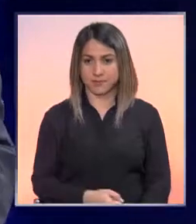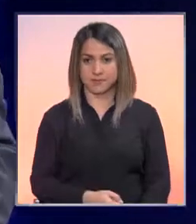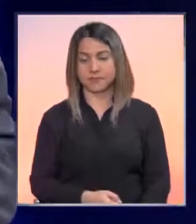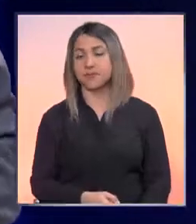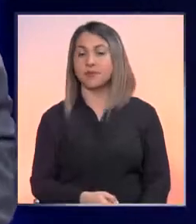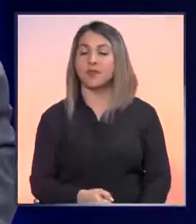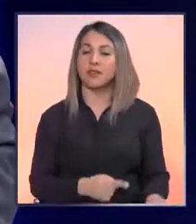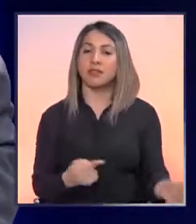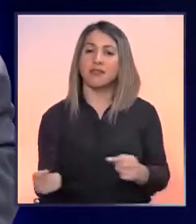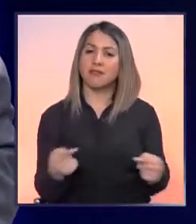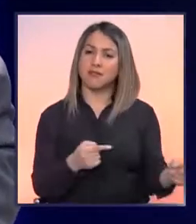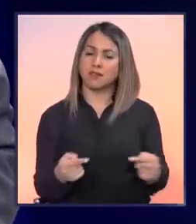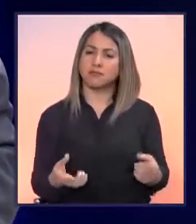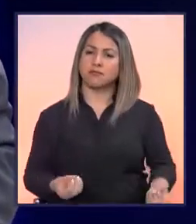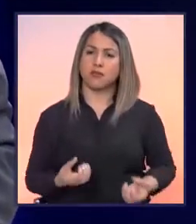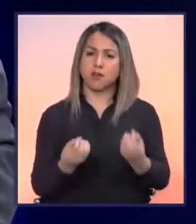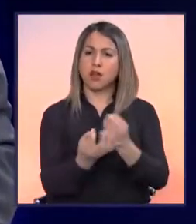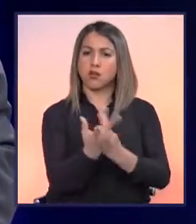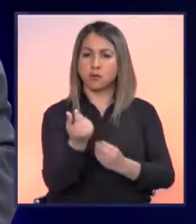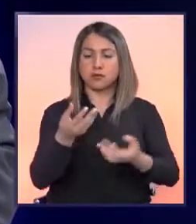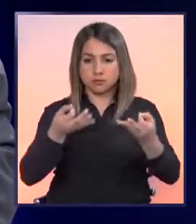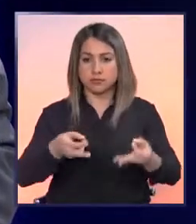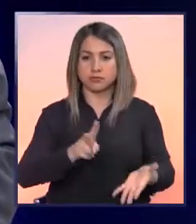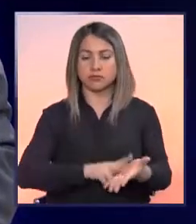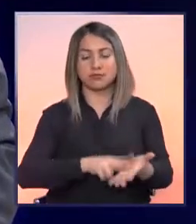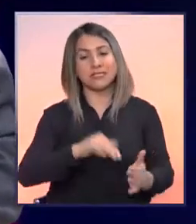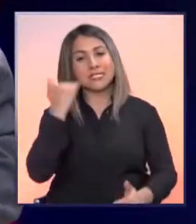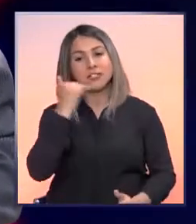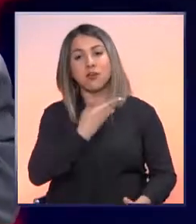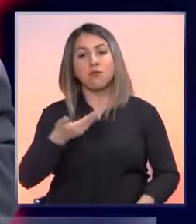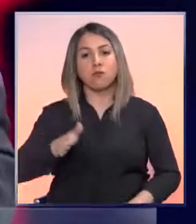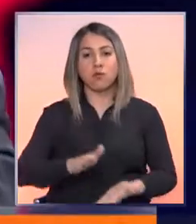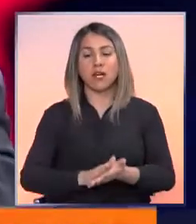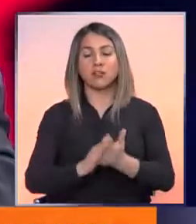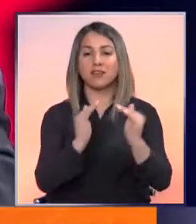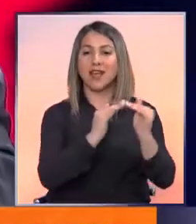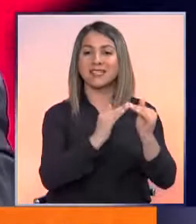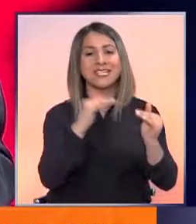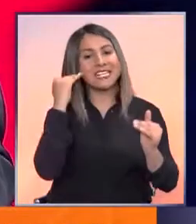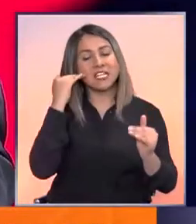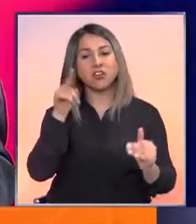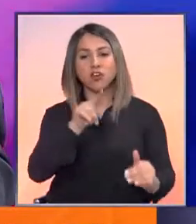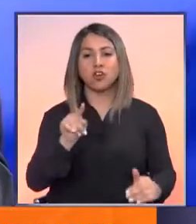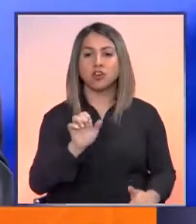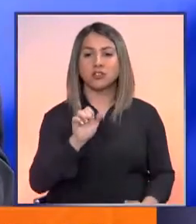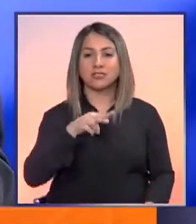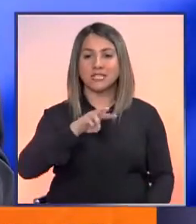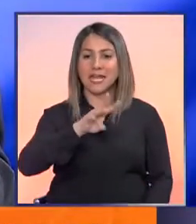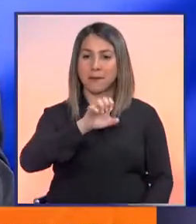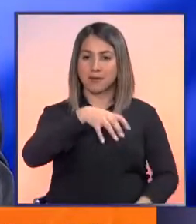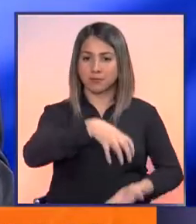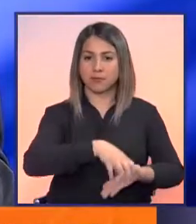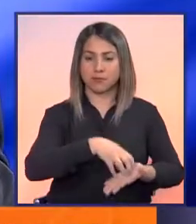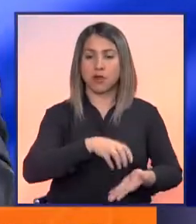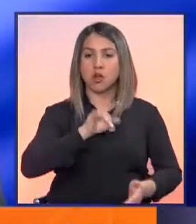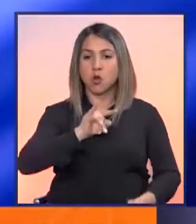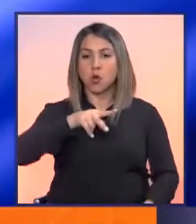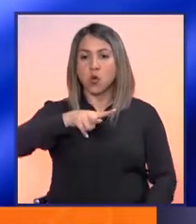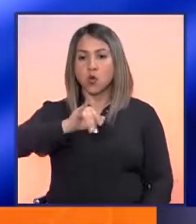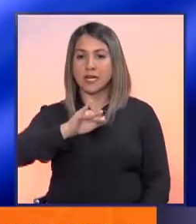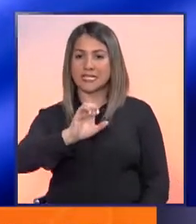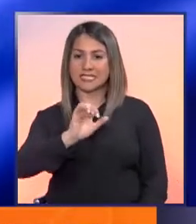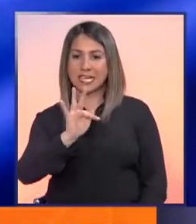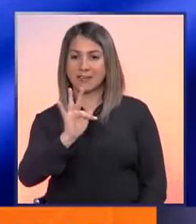debate ha generado la cifra real de niños que ha muerto en el sename o en sus organismos colaboradores un informe de la unicef activó las